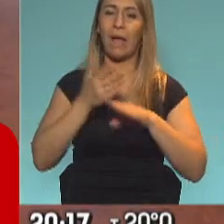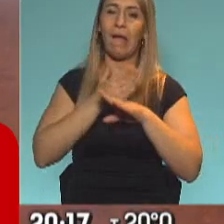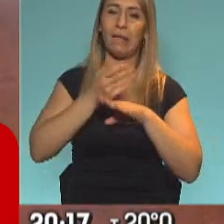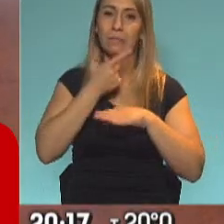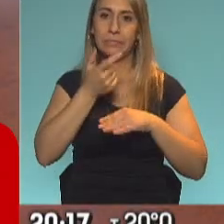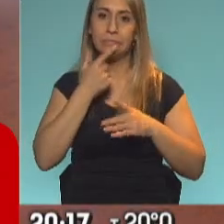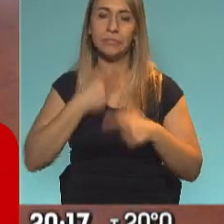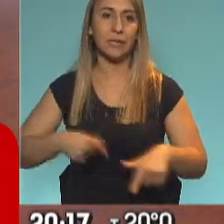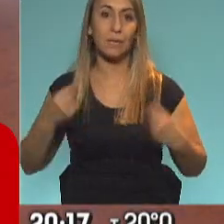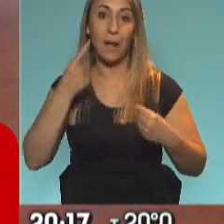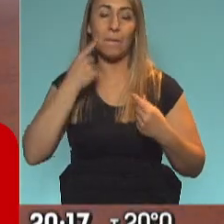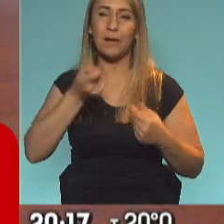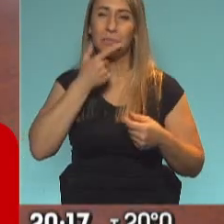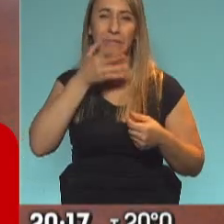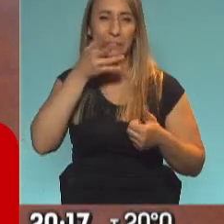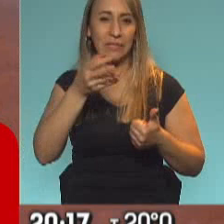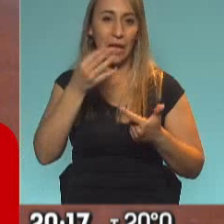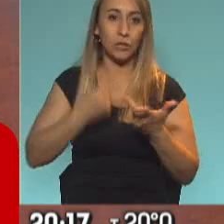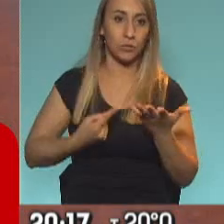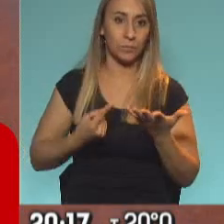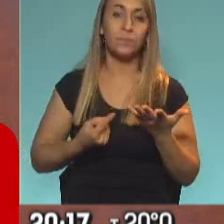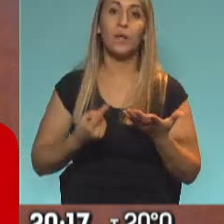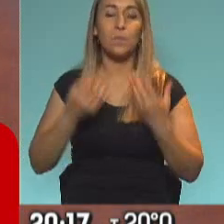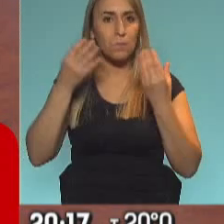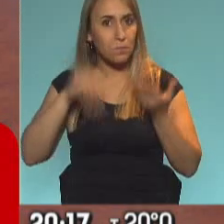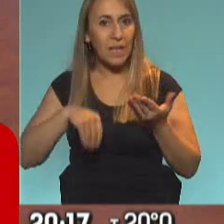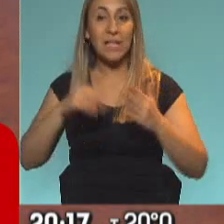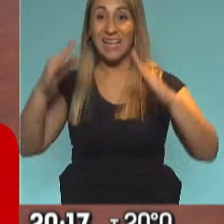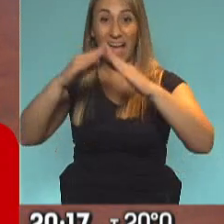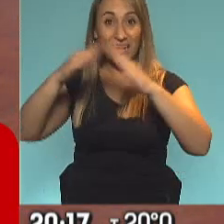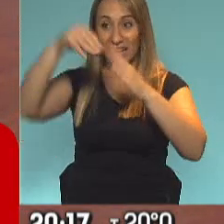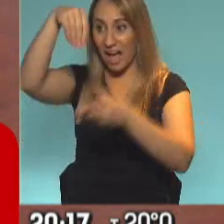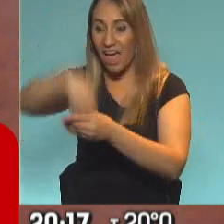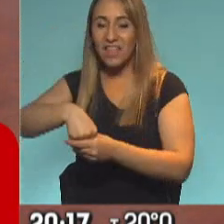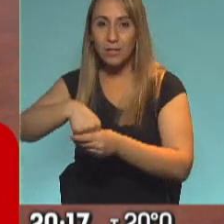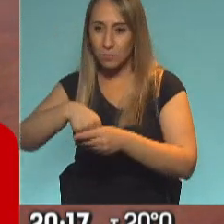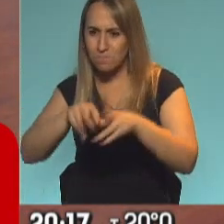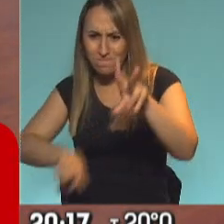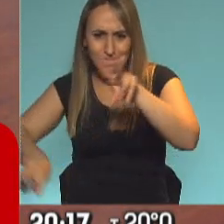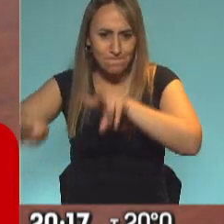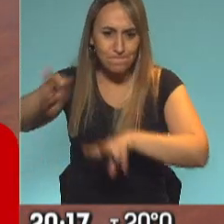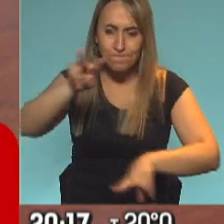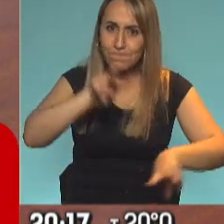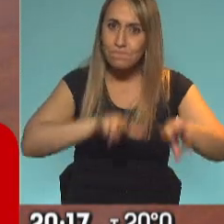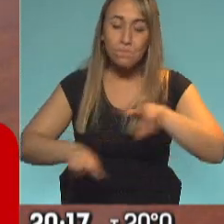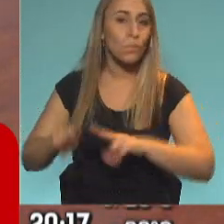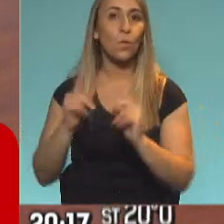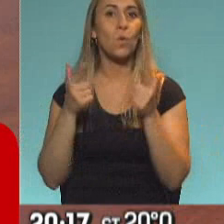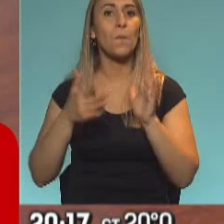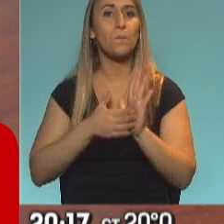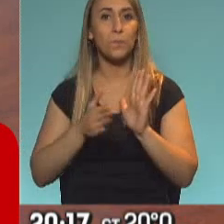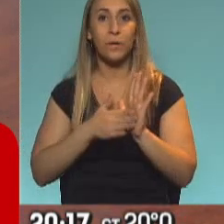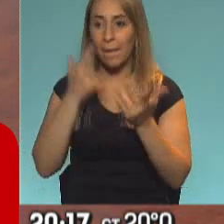encontraron pruebas de lo que tomó en la casa. Por eso hay que esperar a una semana o dos semanas a ver qué es lo que dicen,